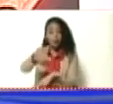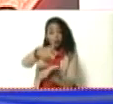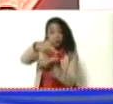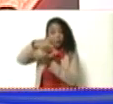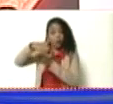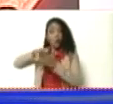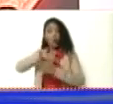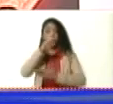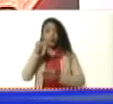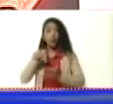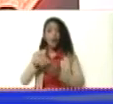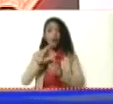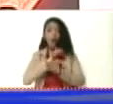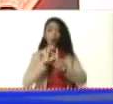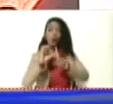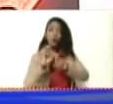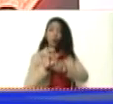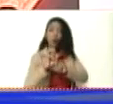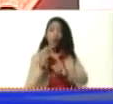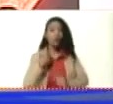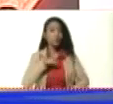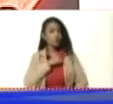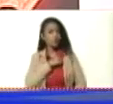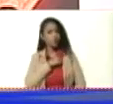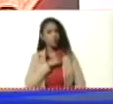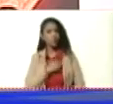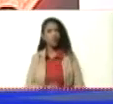de la Cultura que nosotros